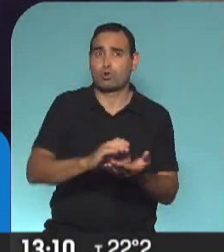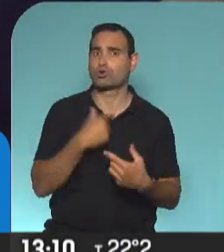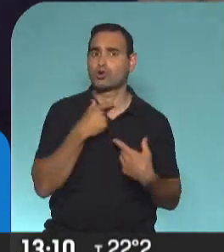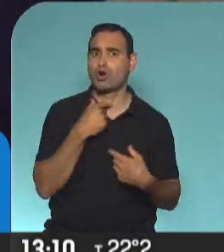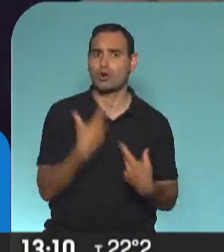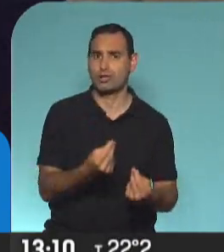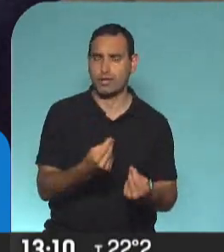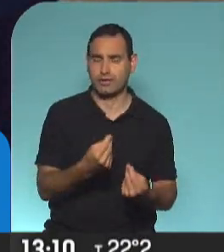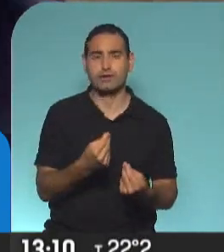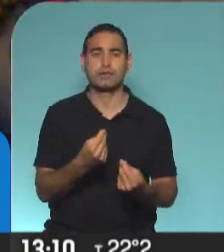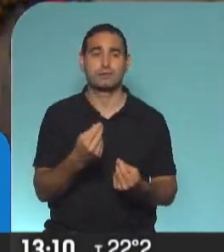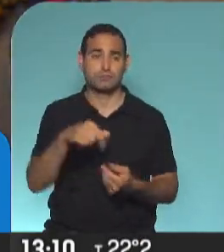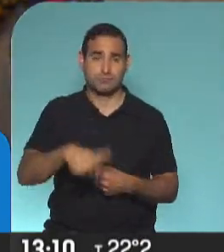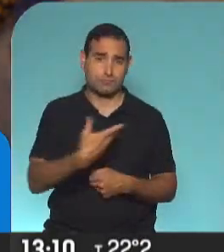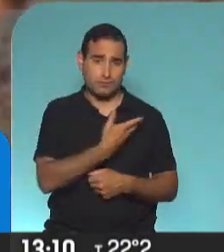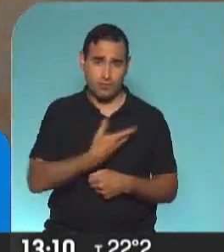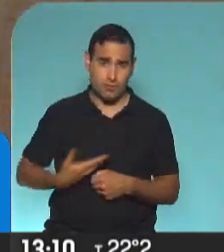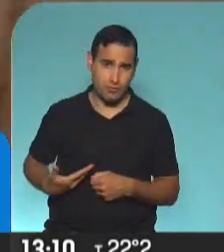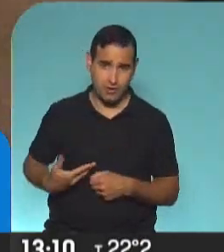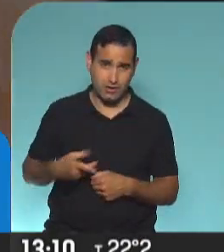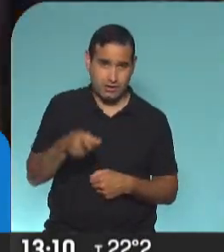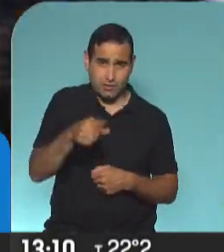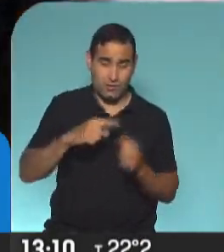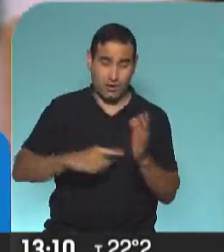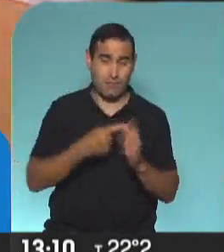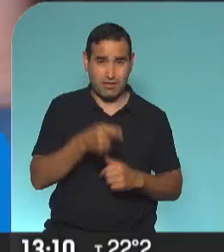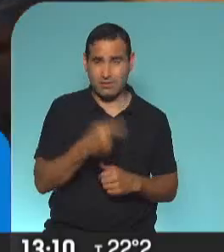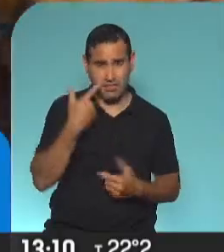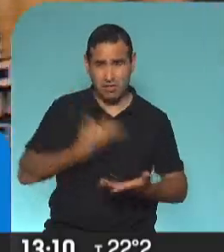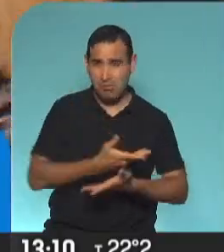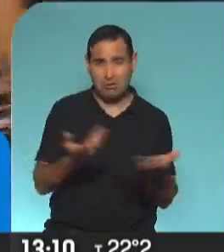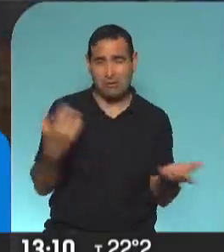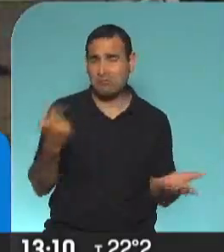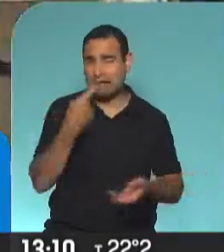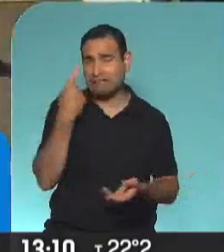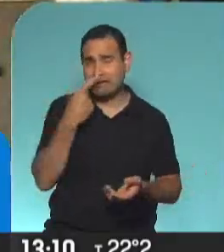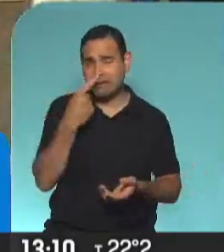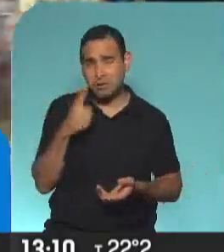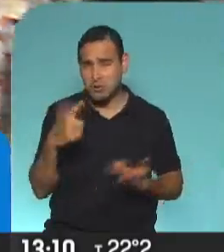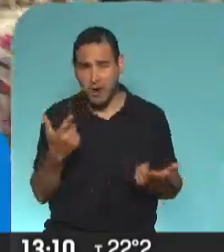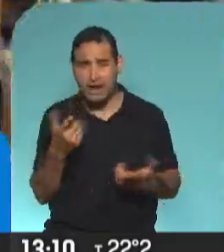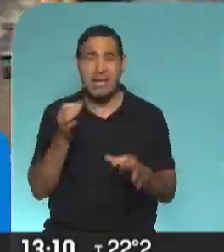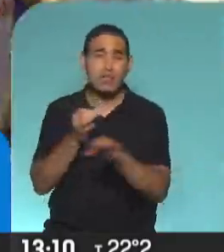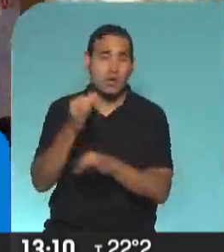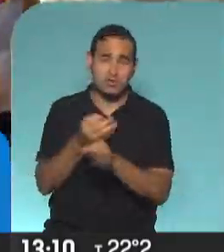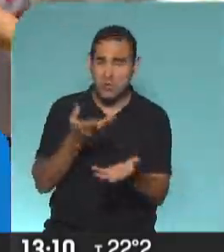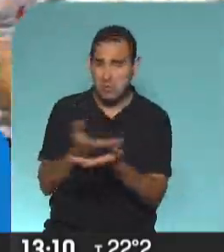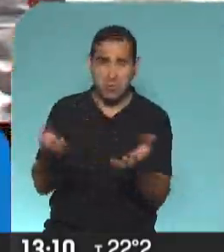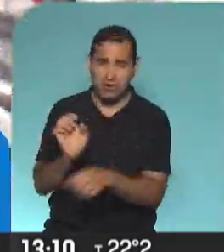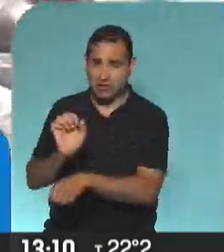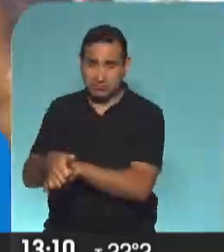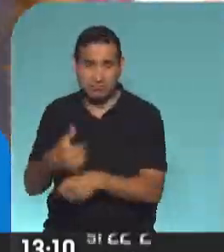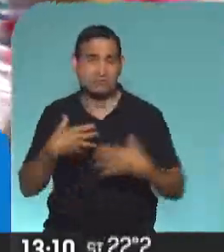han demostrado este gobierno de la CABA que tienen muy poco interés en sostener tanto la educación pública como la